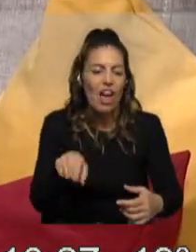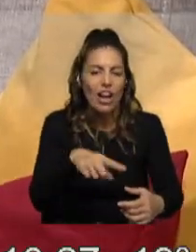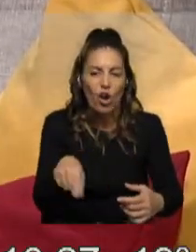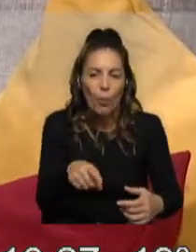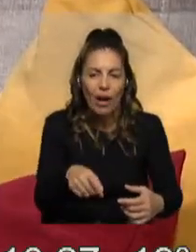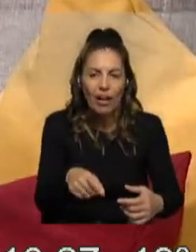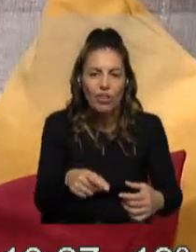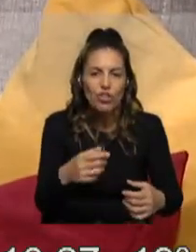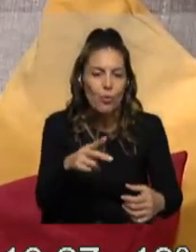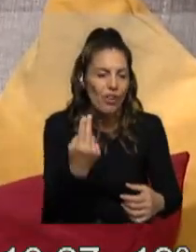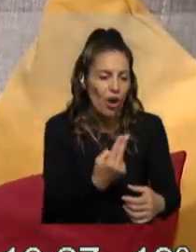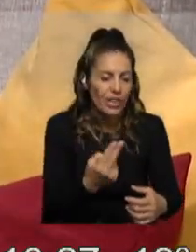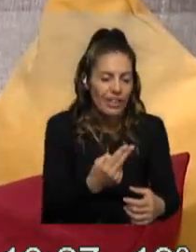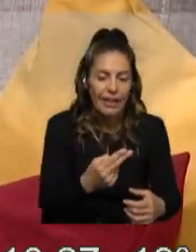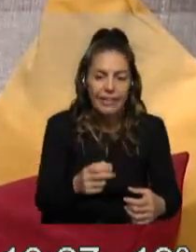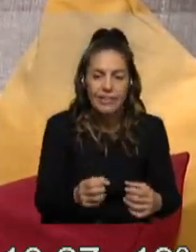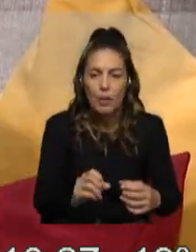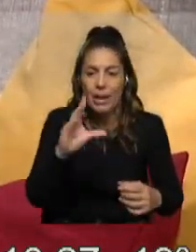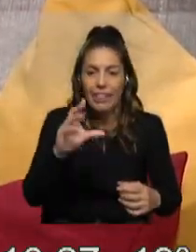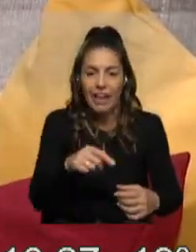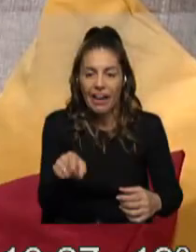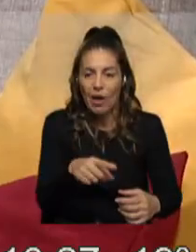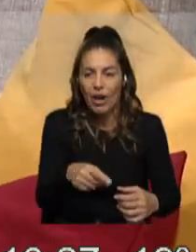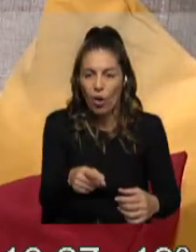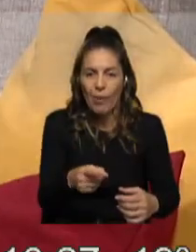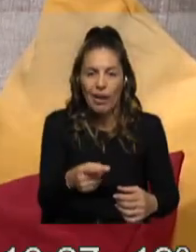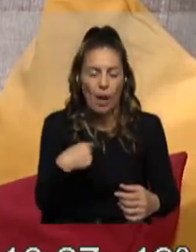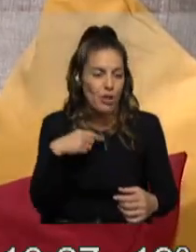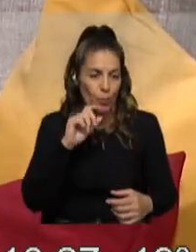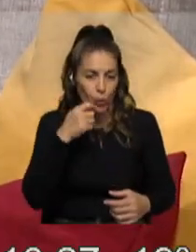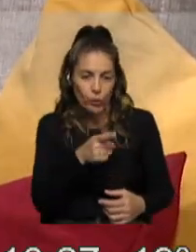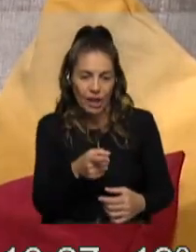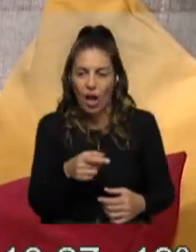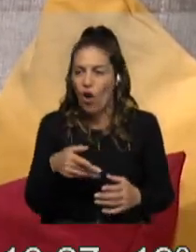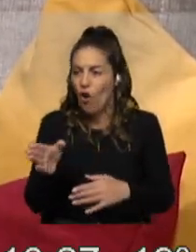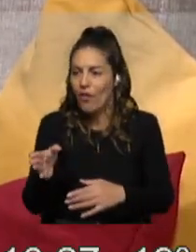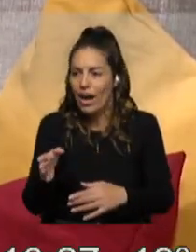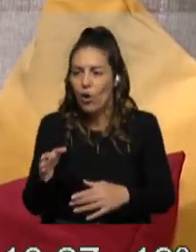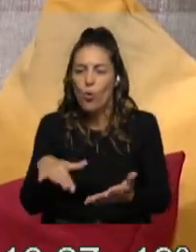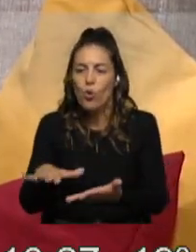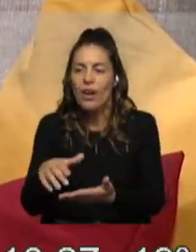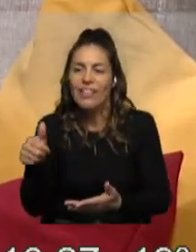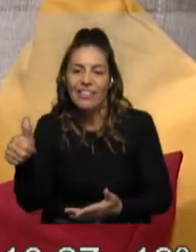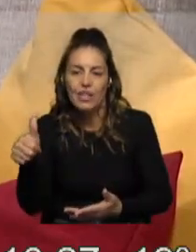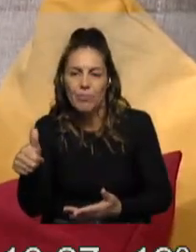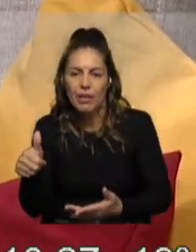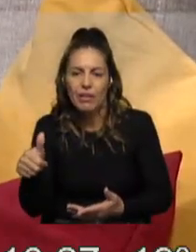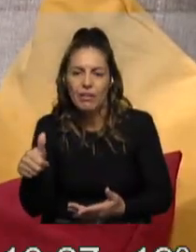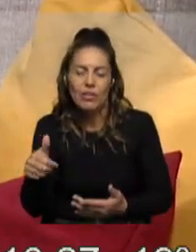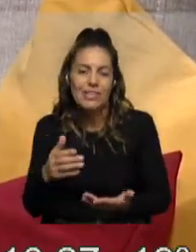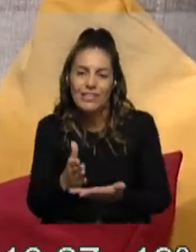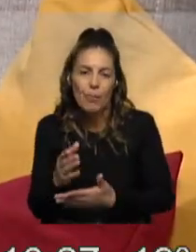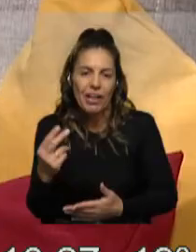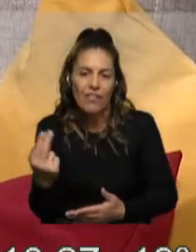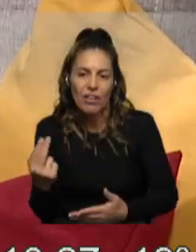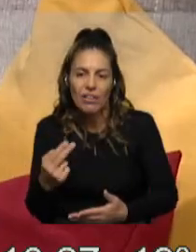asusto, claro. Entonces este lugar a mí no me sirve. O tocan el timbre, o pasa mucha gente y demás. A veces no le gustan las piedritas. A veces son muy, muy